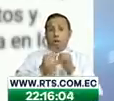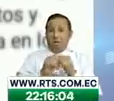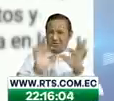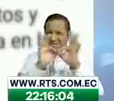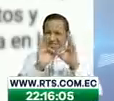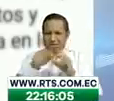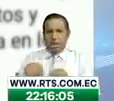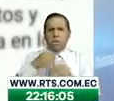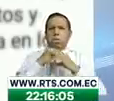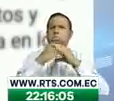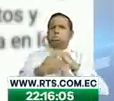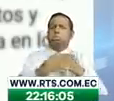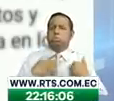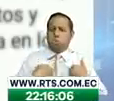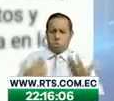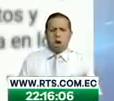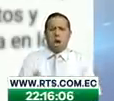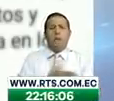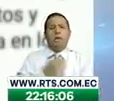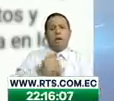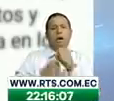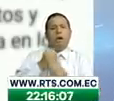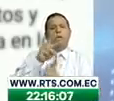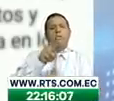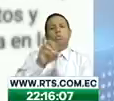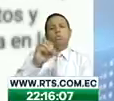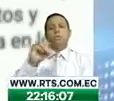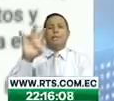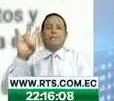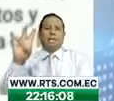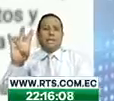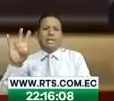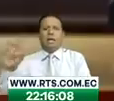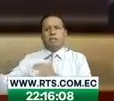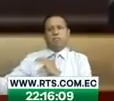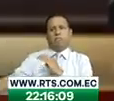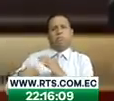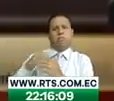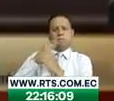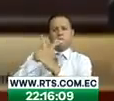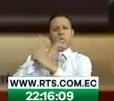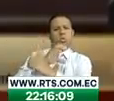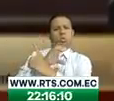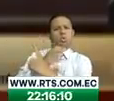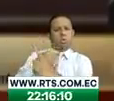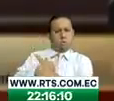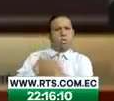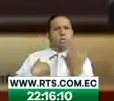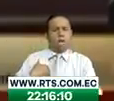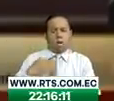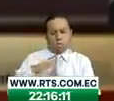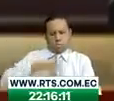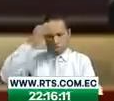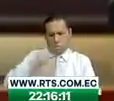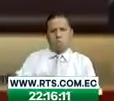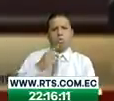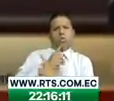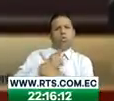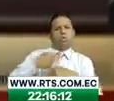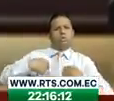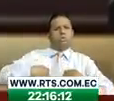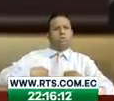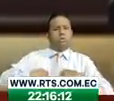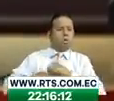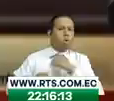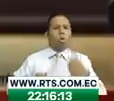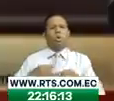documento fue emitido en 2007 debido a una anomalía física congénita. Como autoridades. Por su lado, el legislador de la provincia de